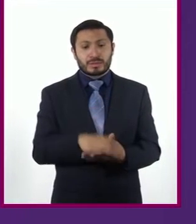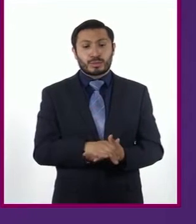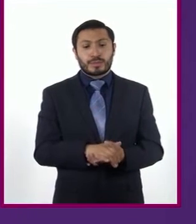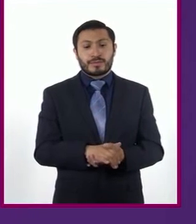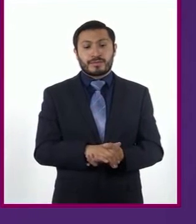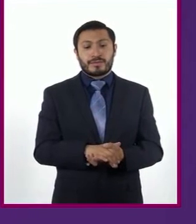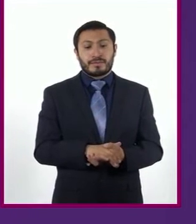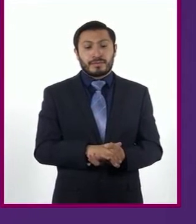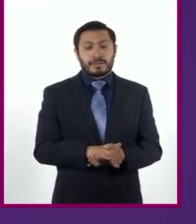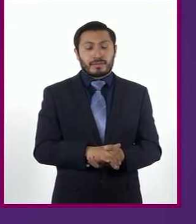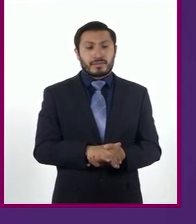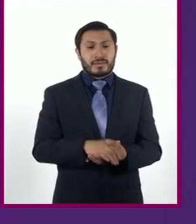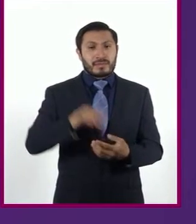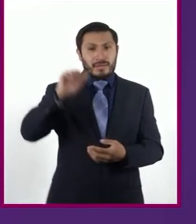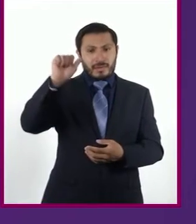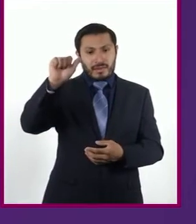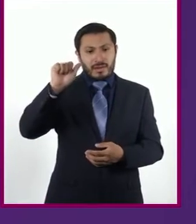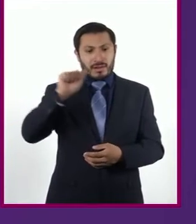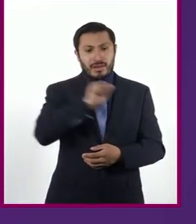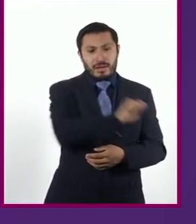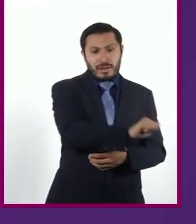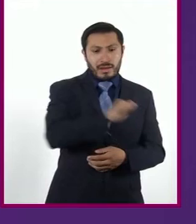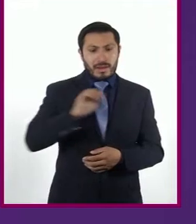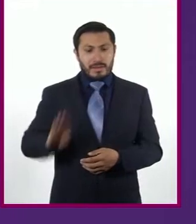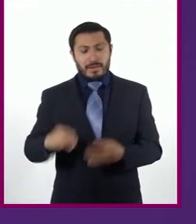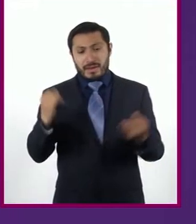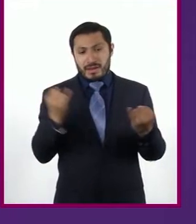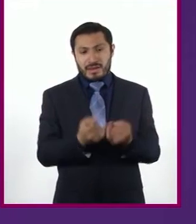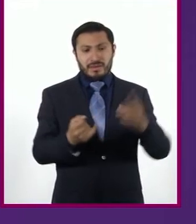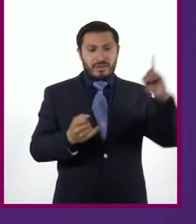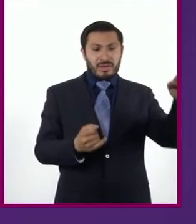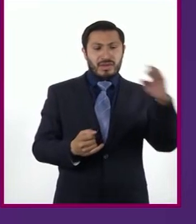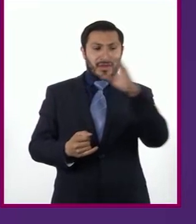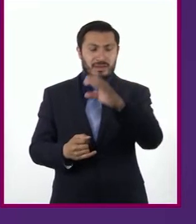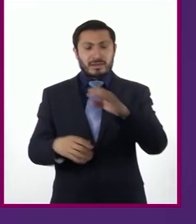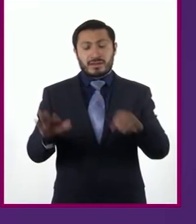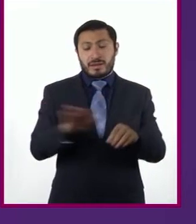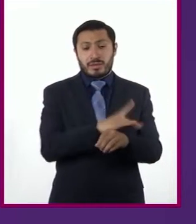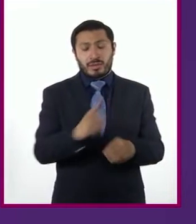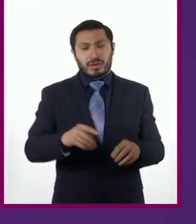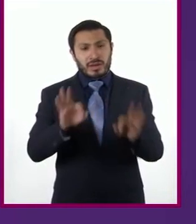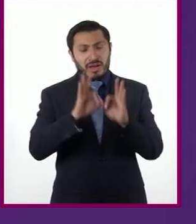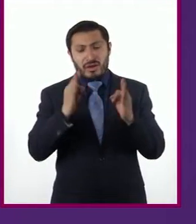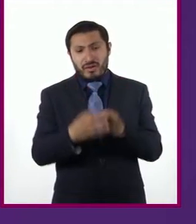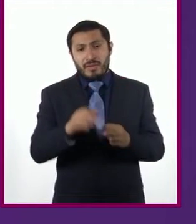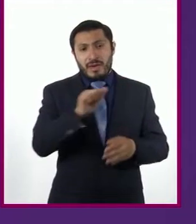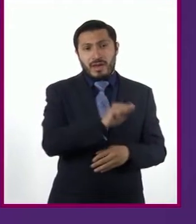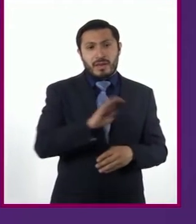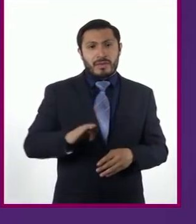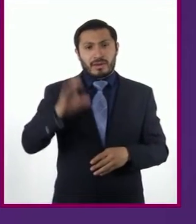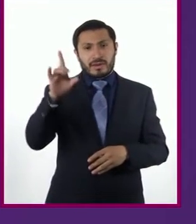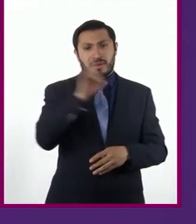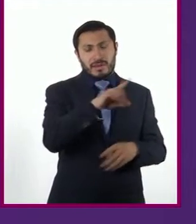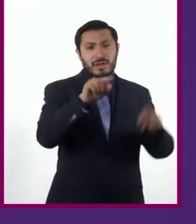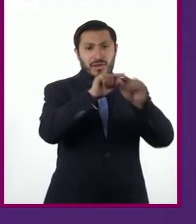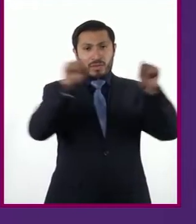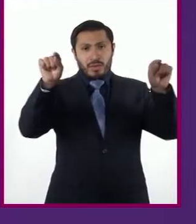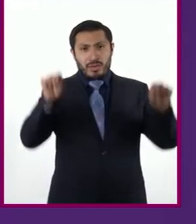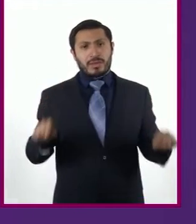El segmento AB es igual al segmento DC, porque la figura ABCD es un